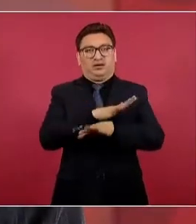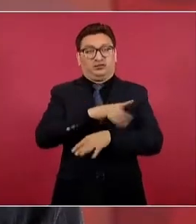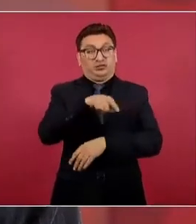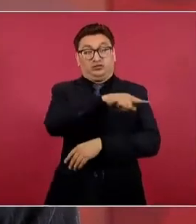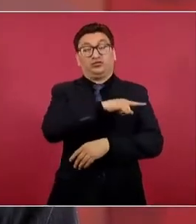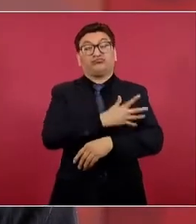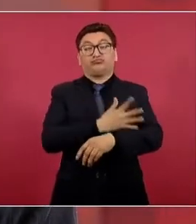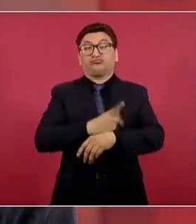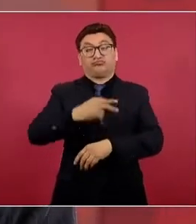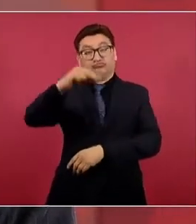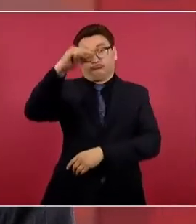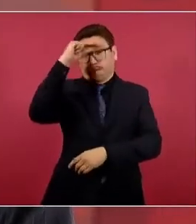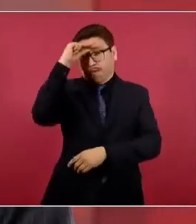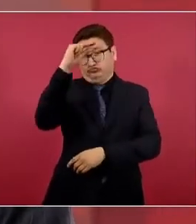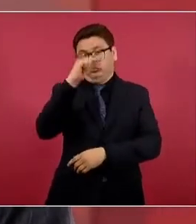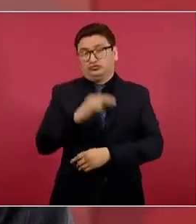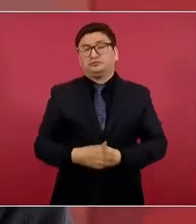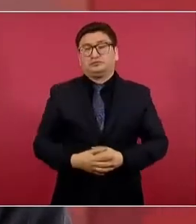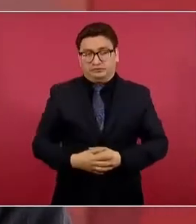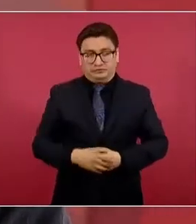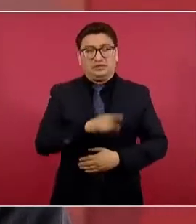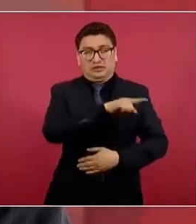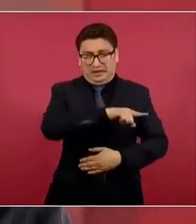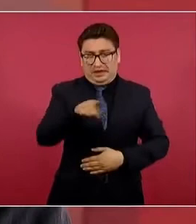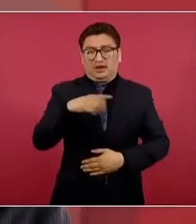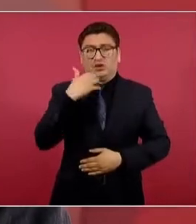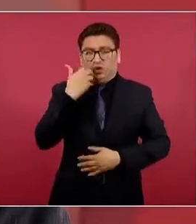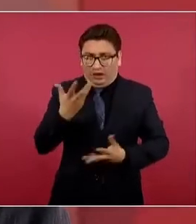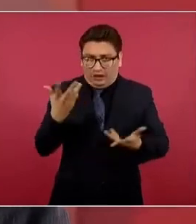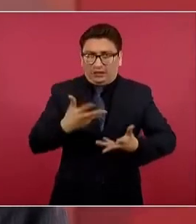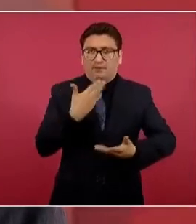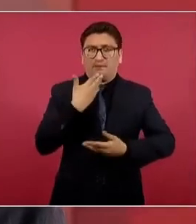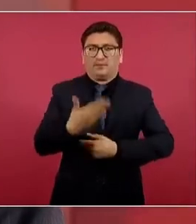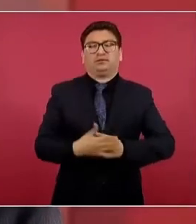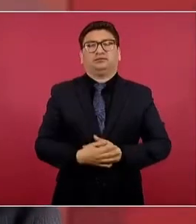intelectualmente y comprometidos.